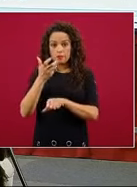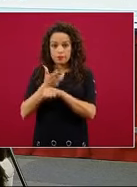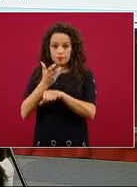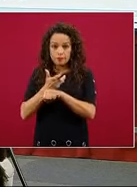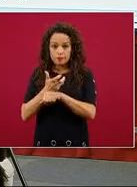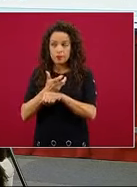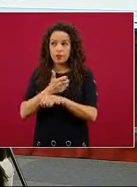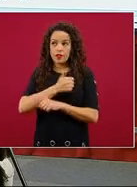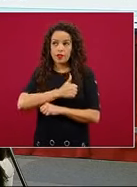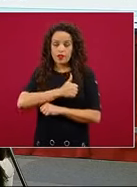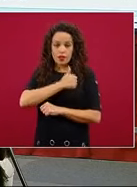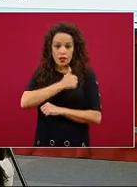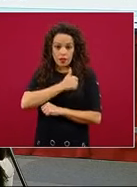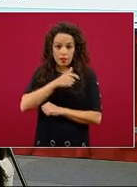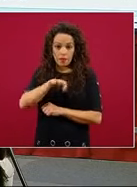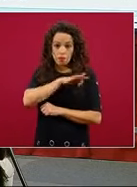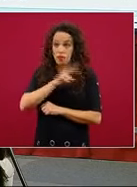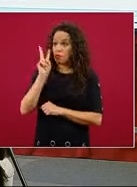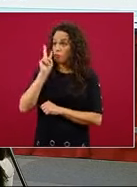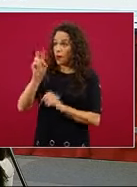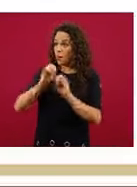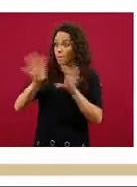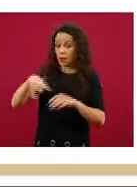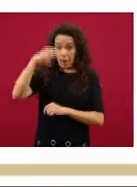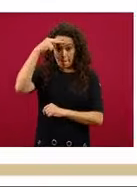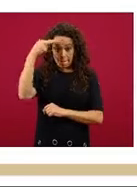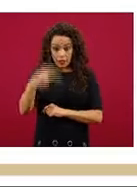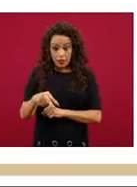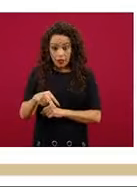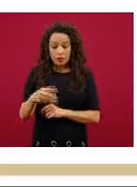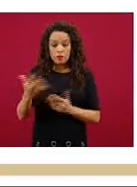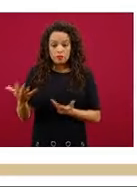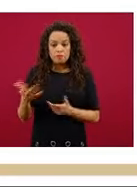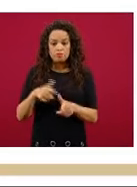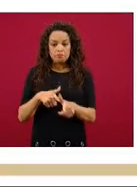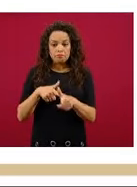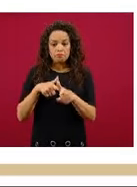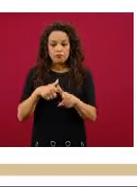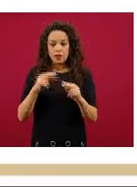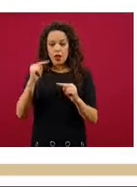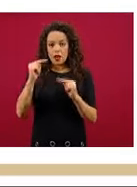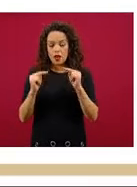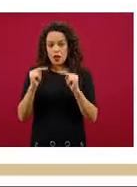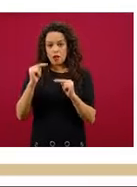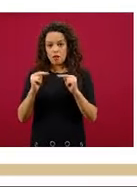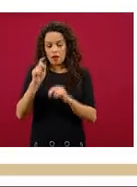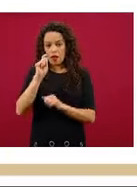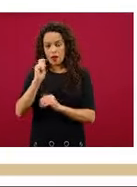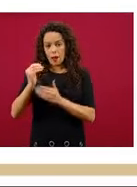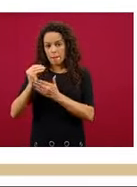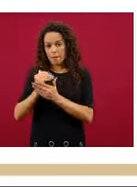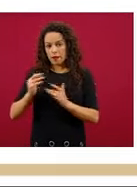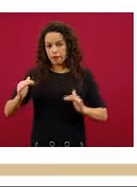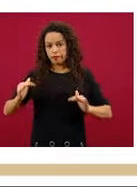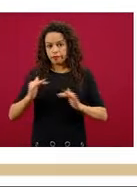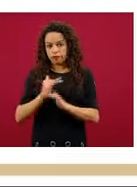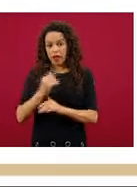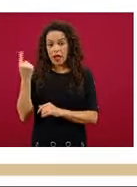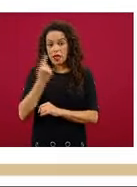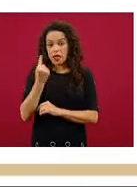pueden observar, México como país ha mantenido niveles menores de movilidad que nuestros